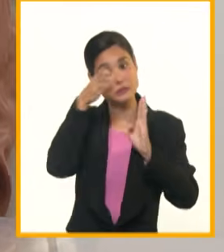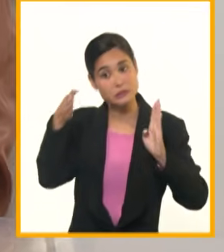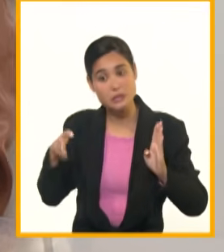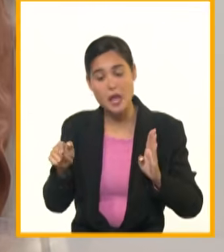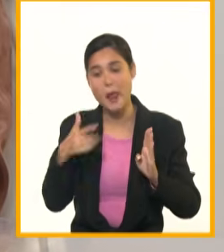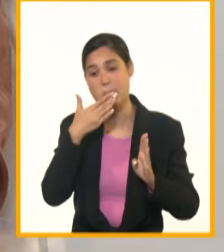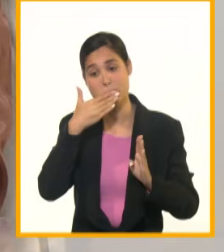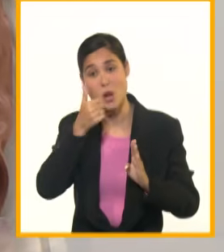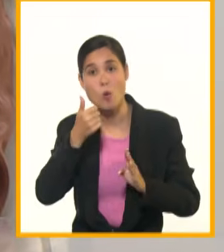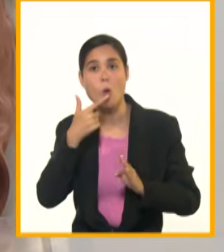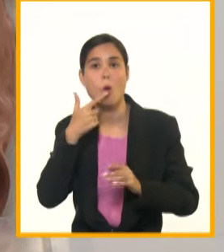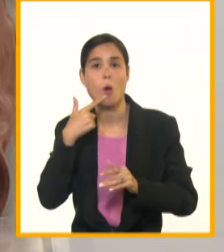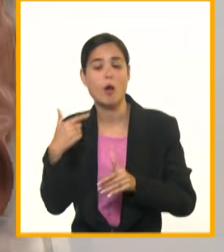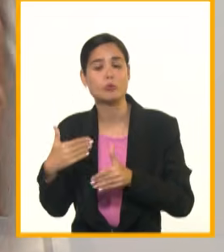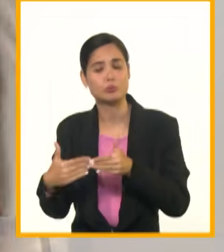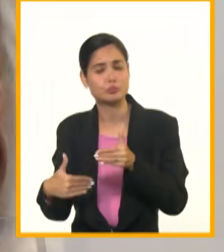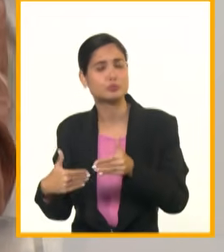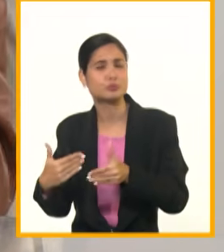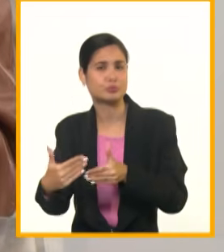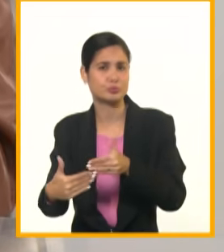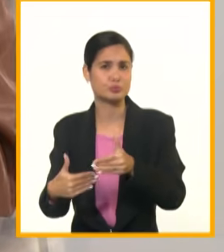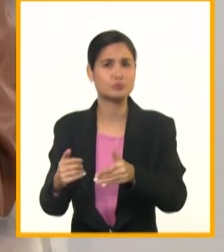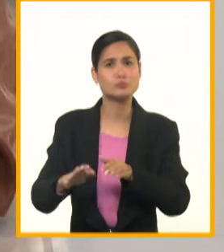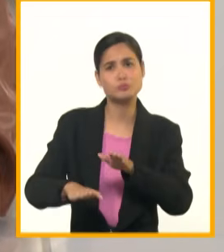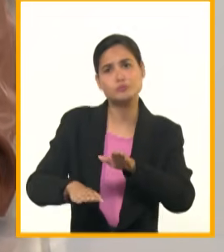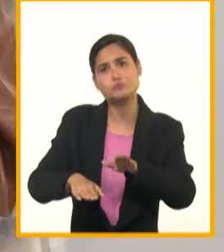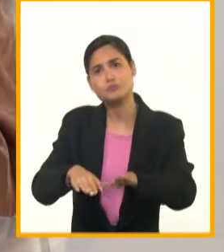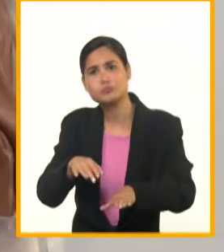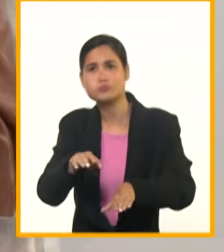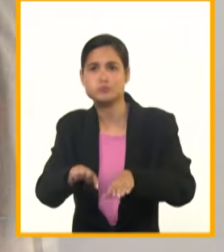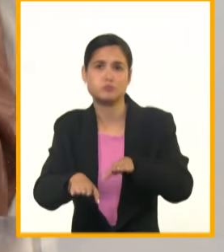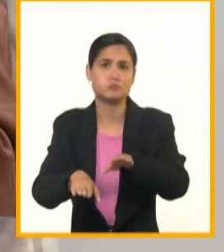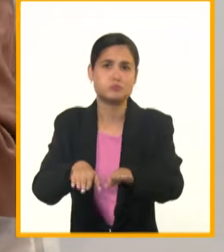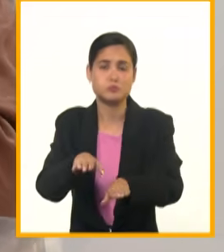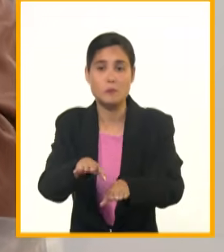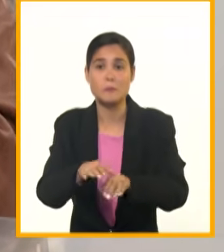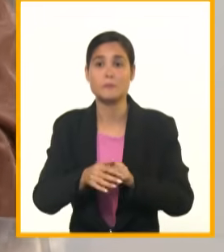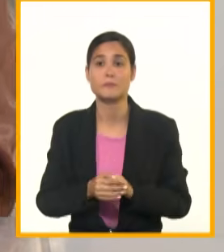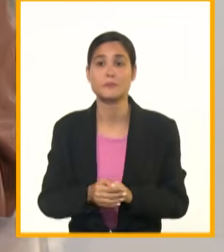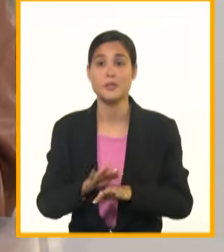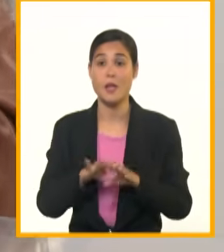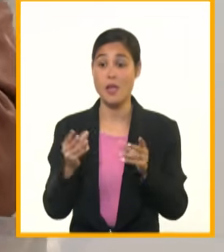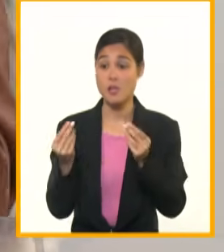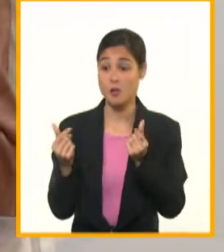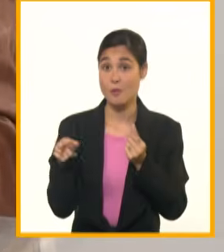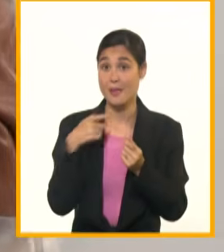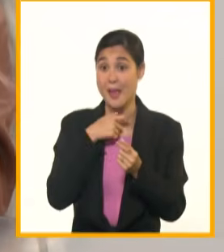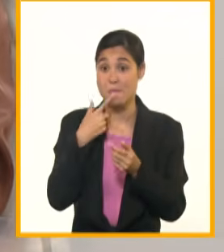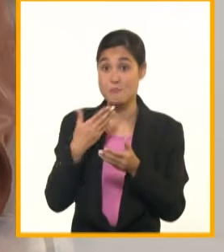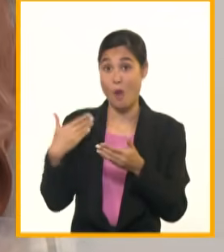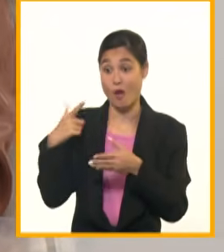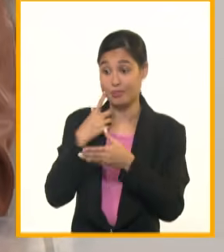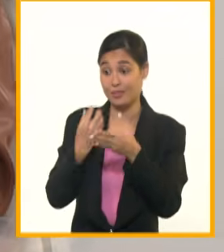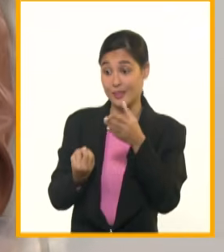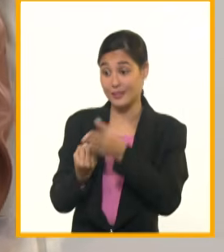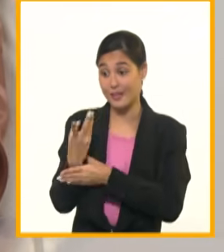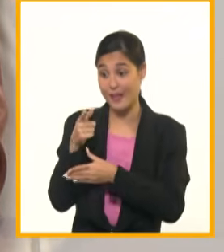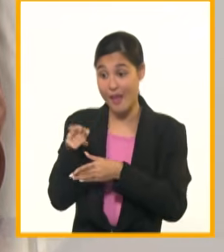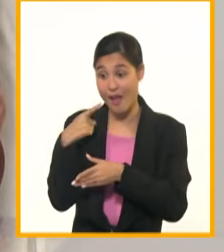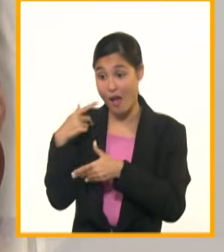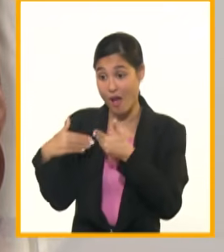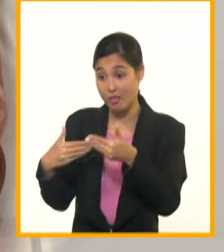mejorando los resultados de esas empresas, aunque económicamente desde que nacieron han tenido, en general, han